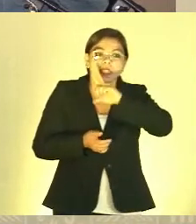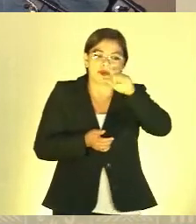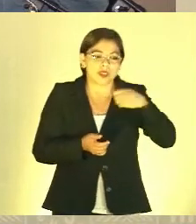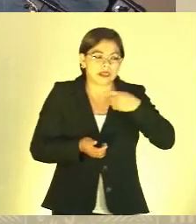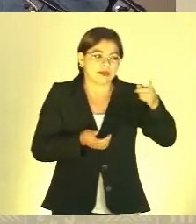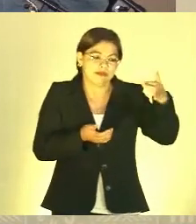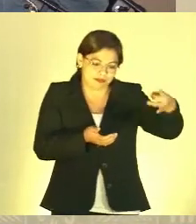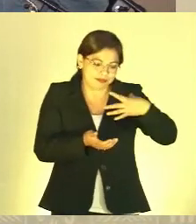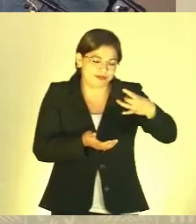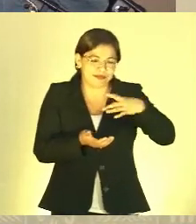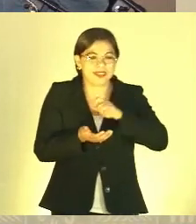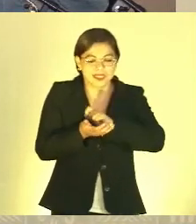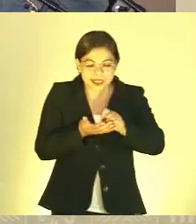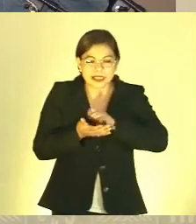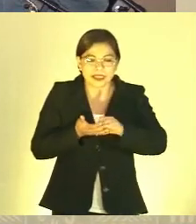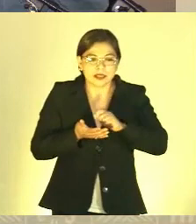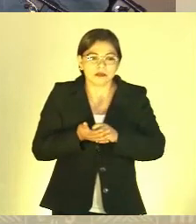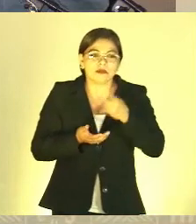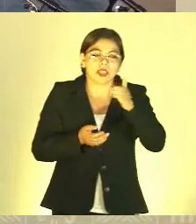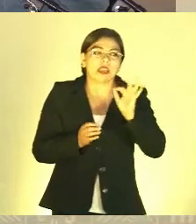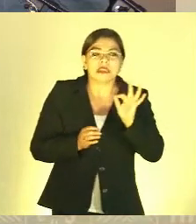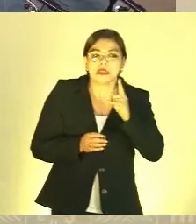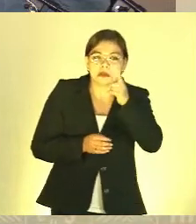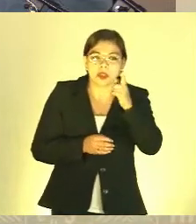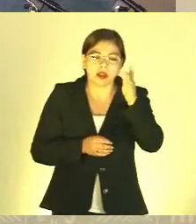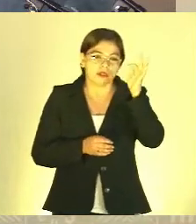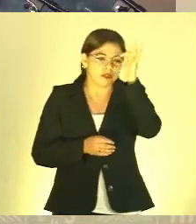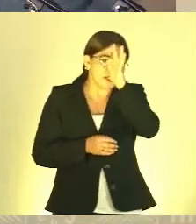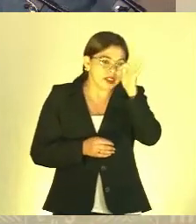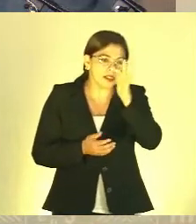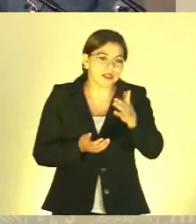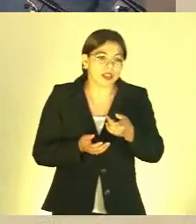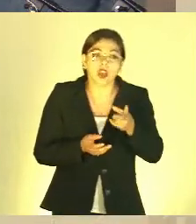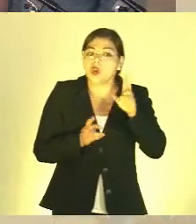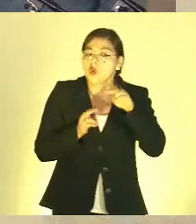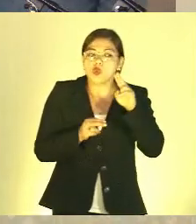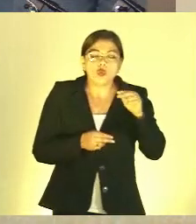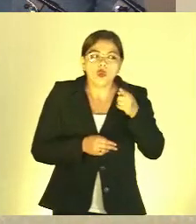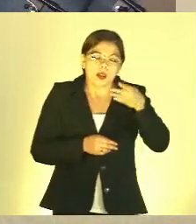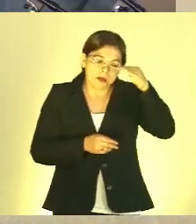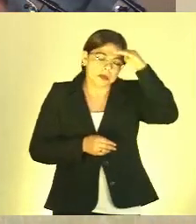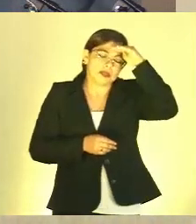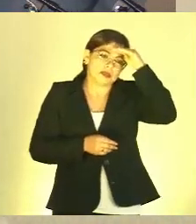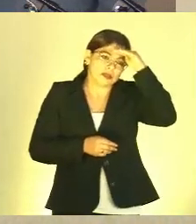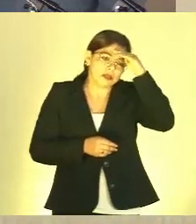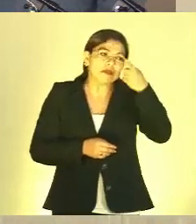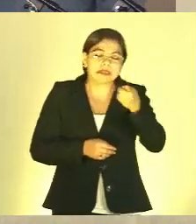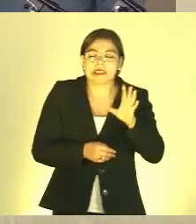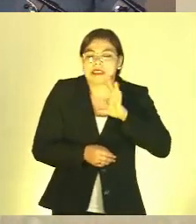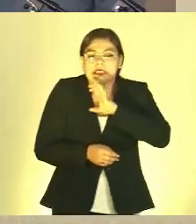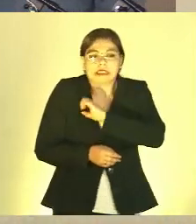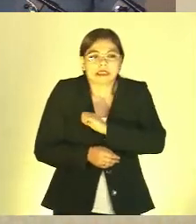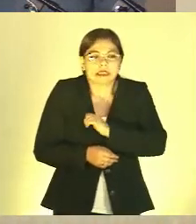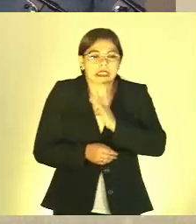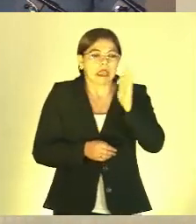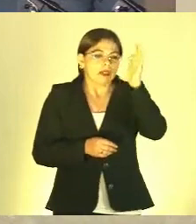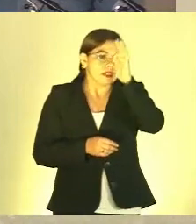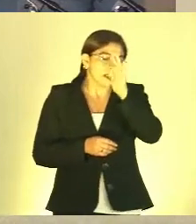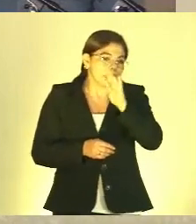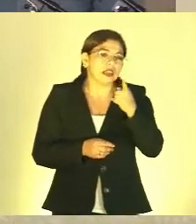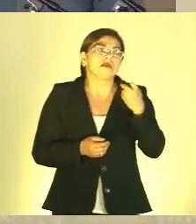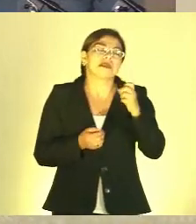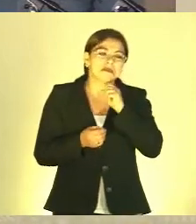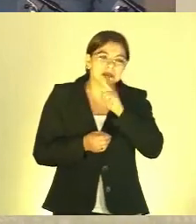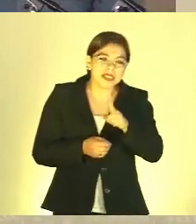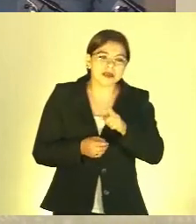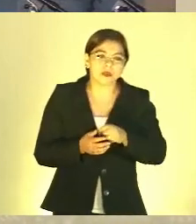me dijeron que se habían matriculado en física, que nunca lo habían pensado, pero les fascinó la física y lo hicieron. Y